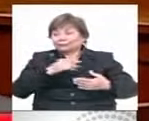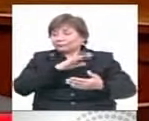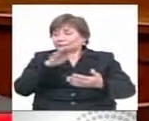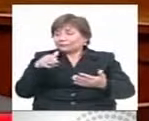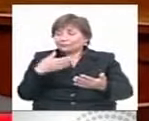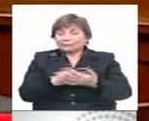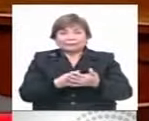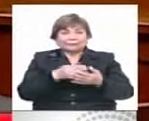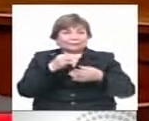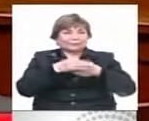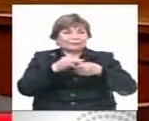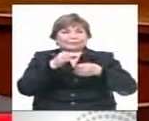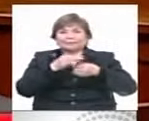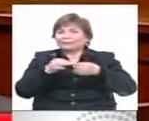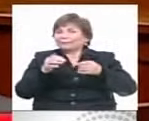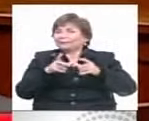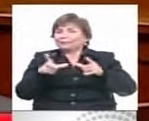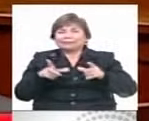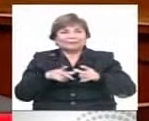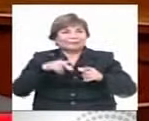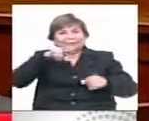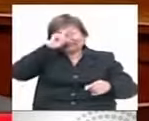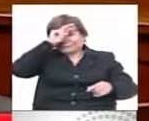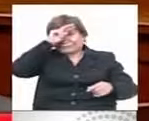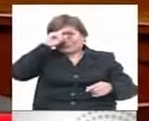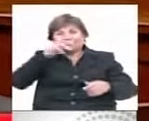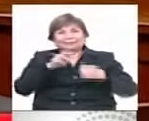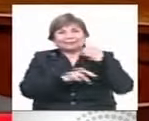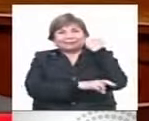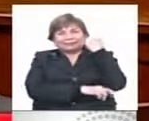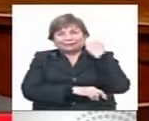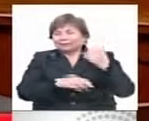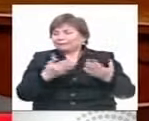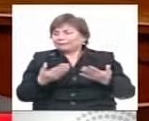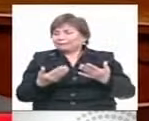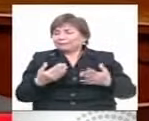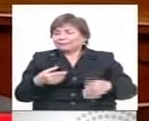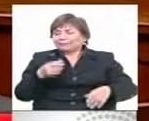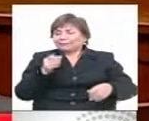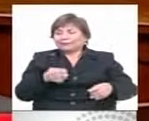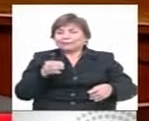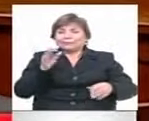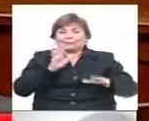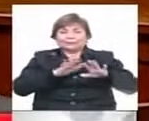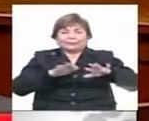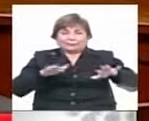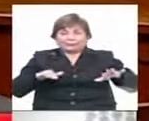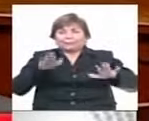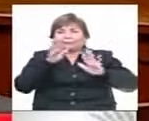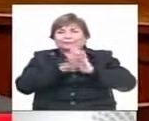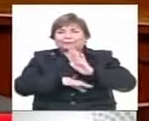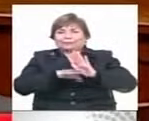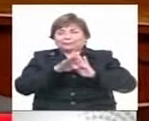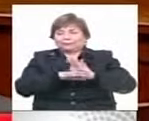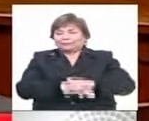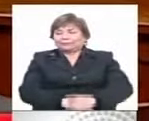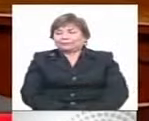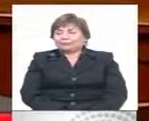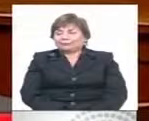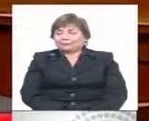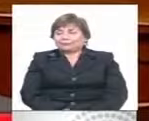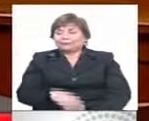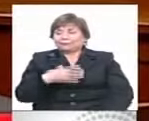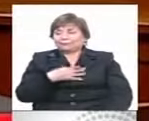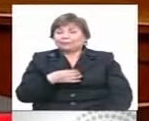los distritos del país, priorizando la afiliación de hogares con gestantes y o niños menores de 12 meses. Para